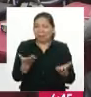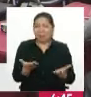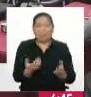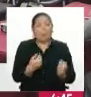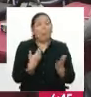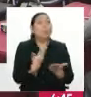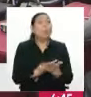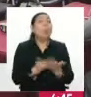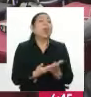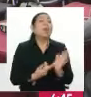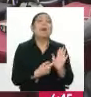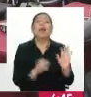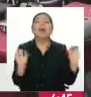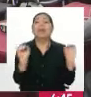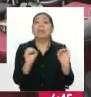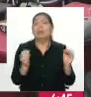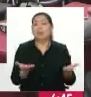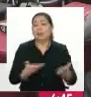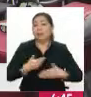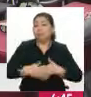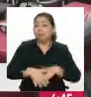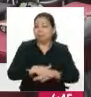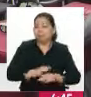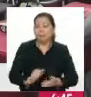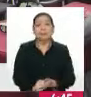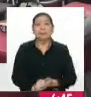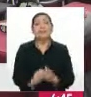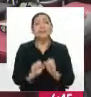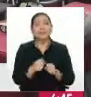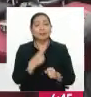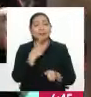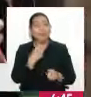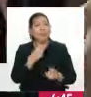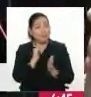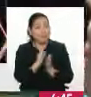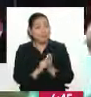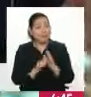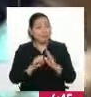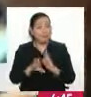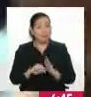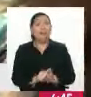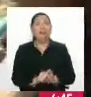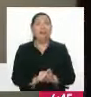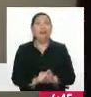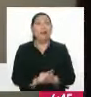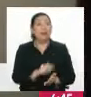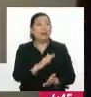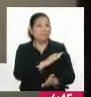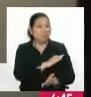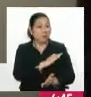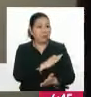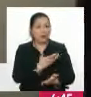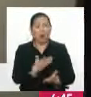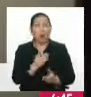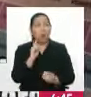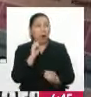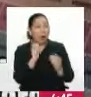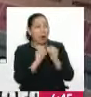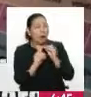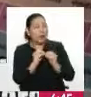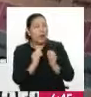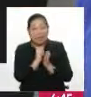podido probar estos delitos en el proceso. Afirmó que los videos entregados por Moisés Mamani a la fiscalía fueron